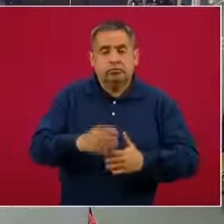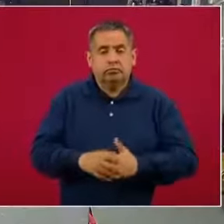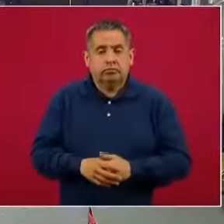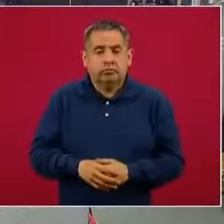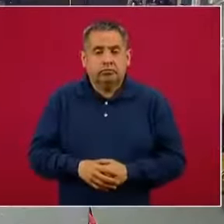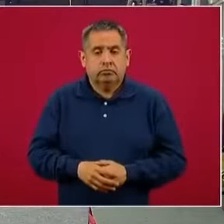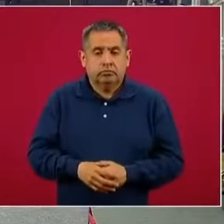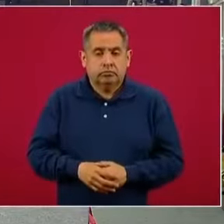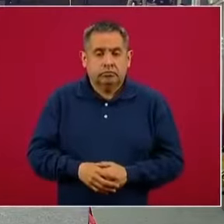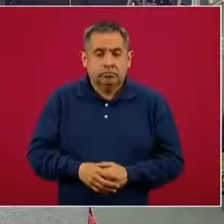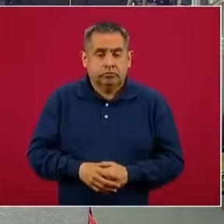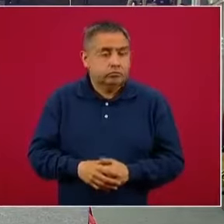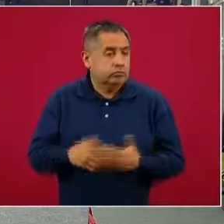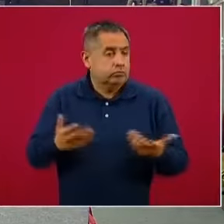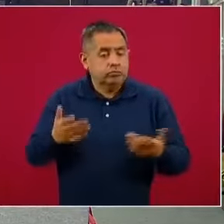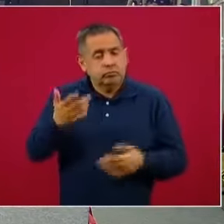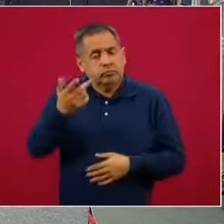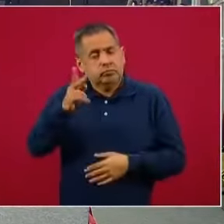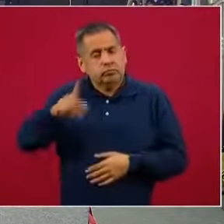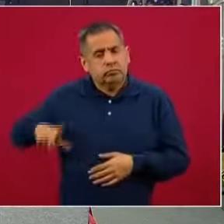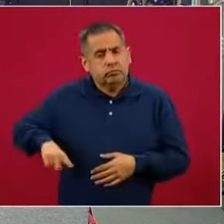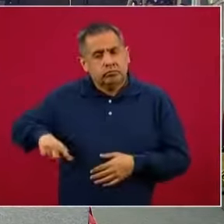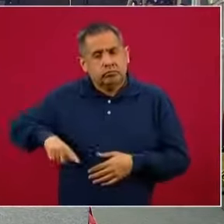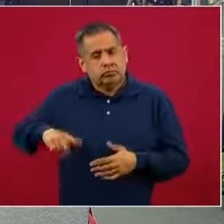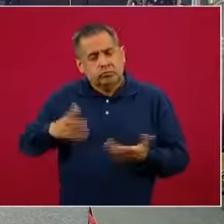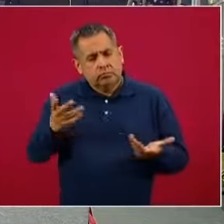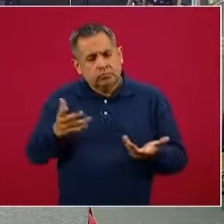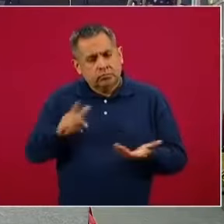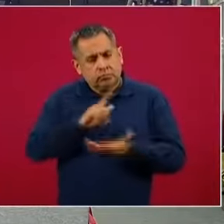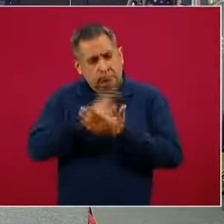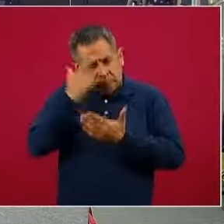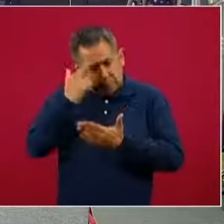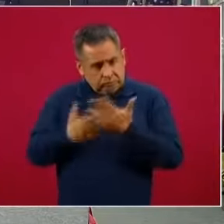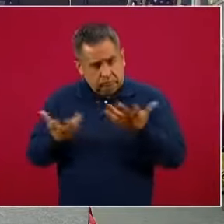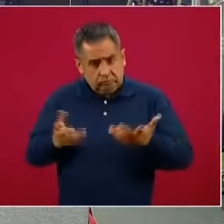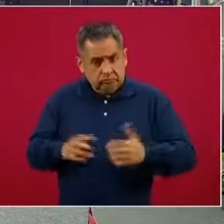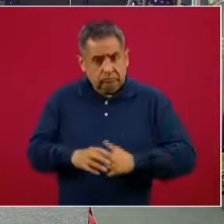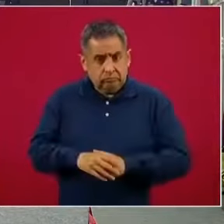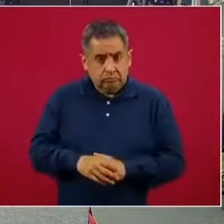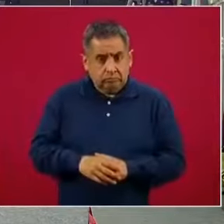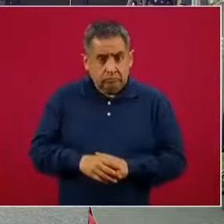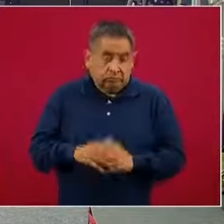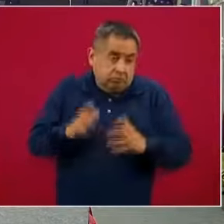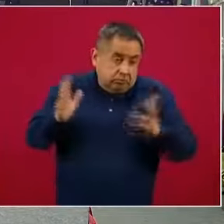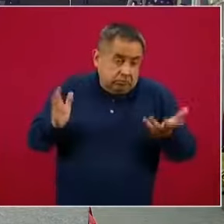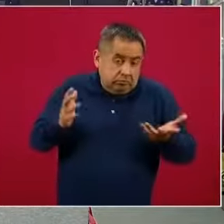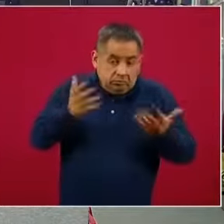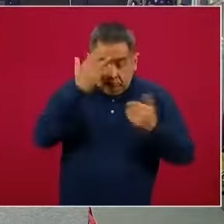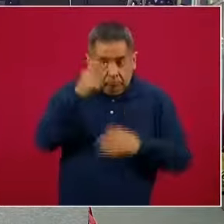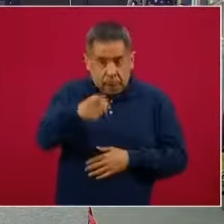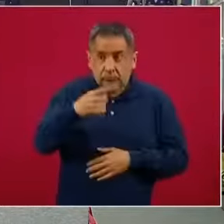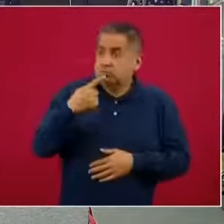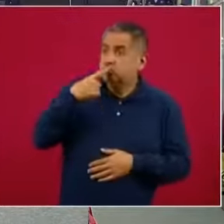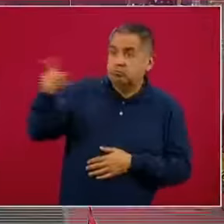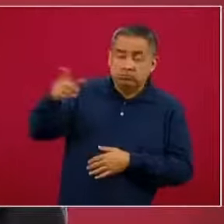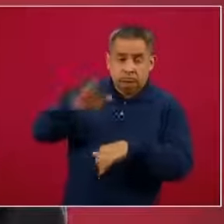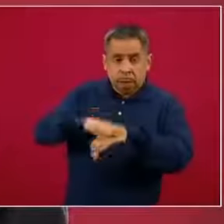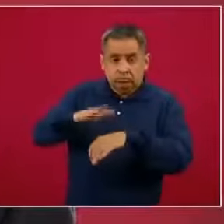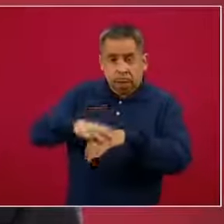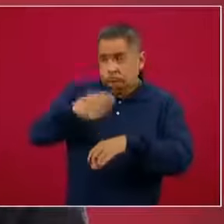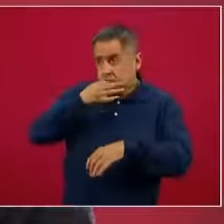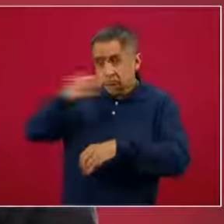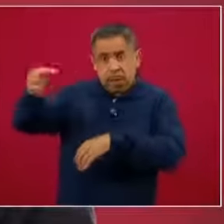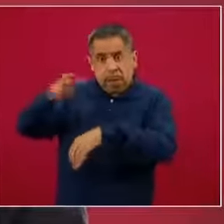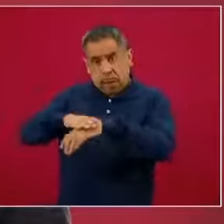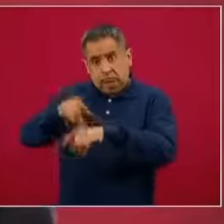Pero los gobiernos de los estados no están cometiendo un ilícito. No lo sé, si hay una denuncia específica hay que darla a